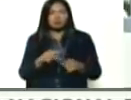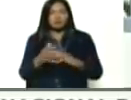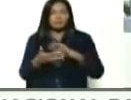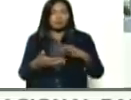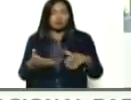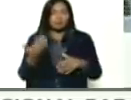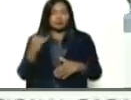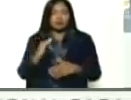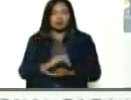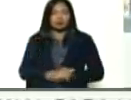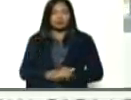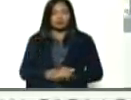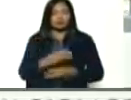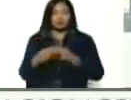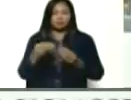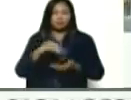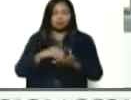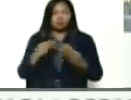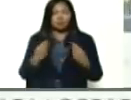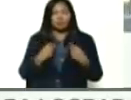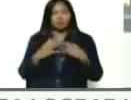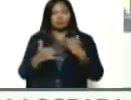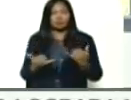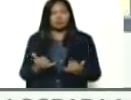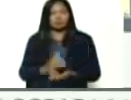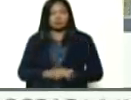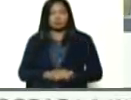como las que nos toca vivir